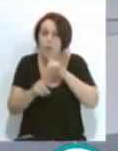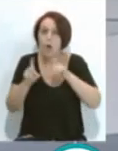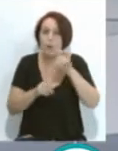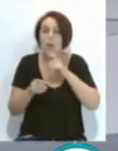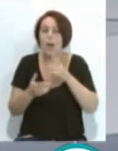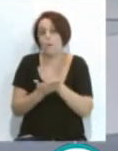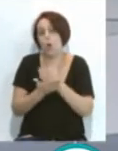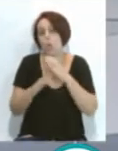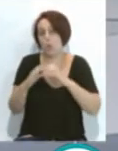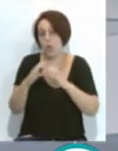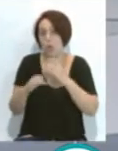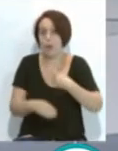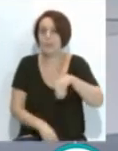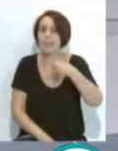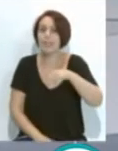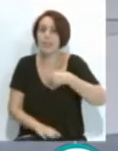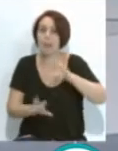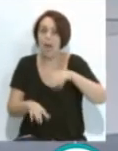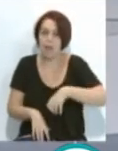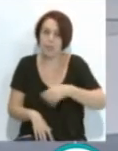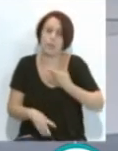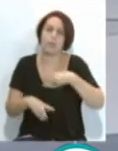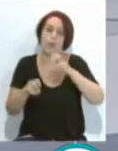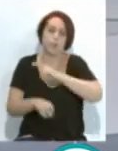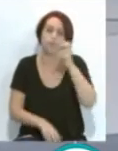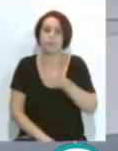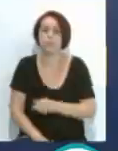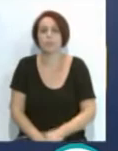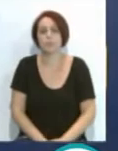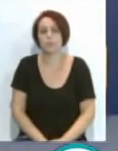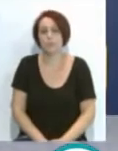de comunicación al presidente del Cádiz, tocando muchísimos temas.